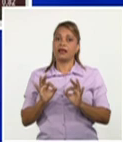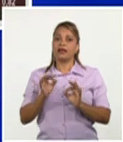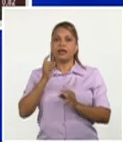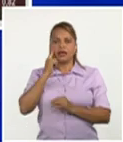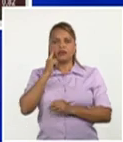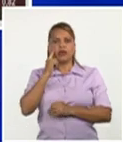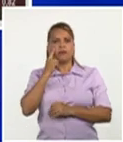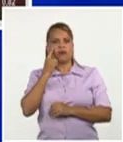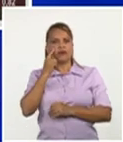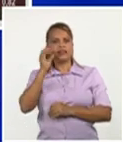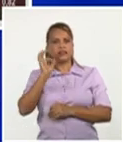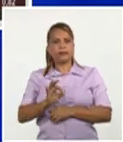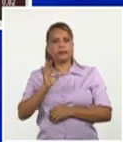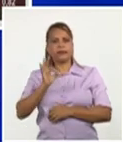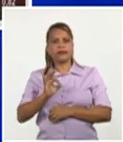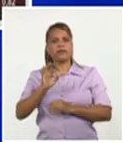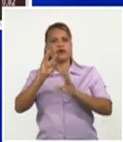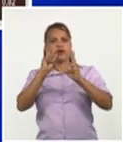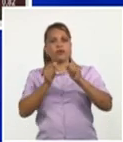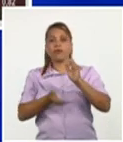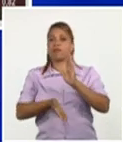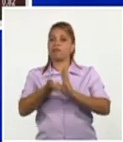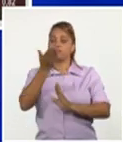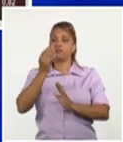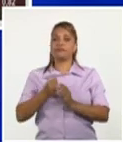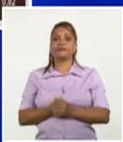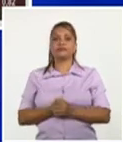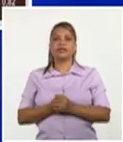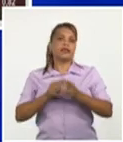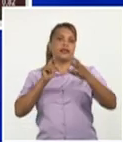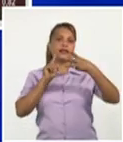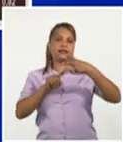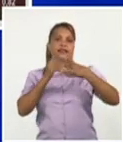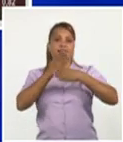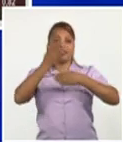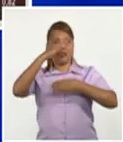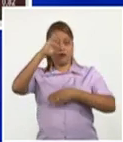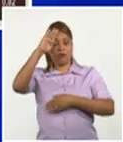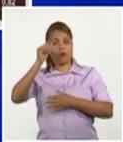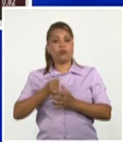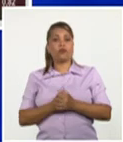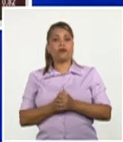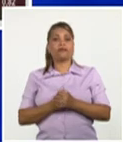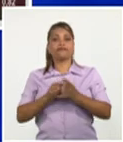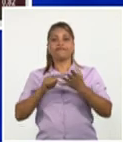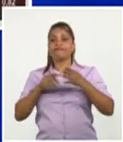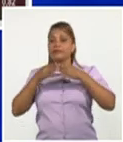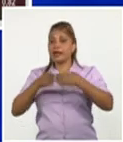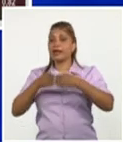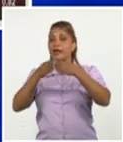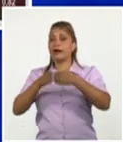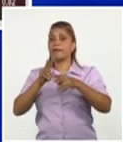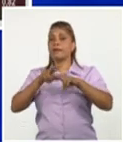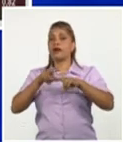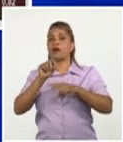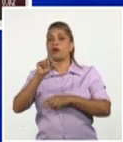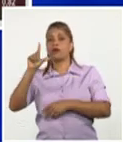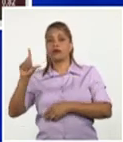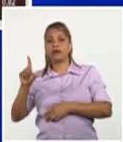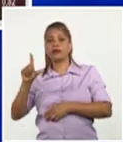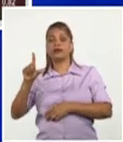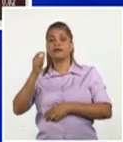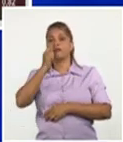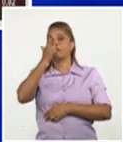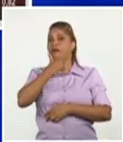presentan el mayor número de casos. Le sigue Santiago de Cuba, Granma, Holguín, Ciego de Ávila, Santi